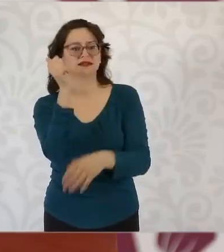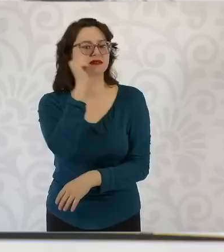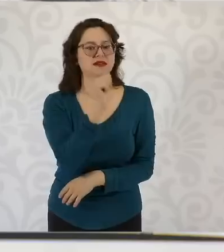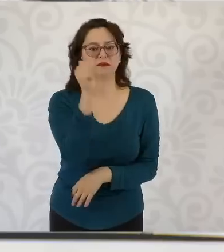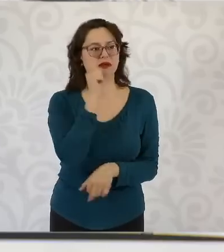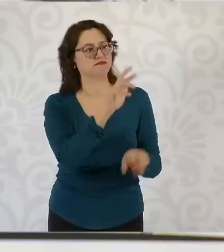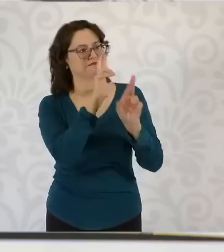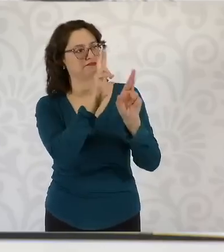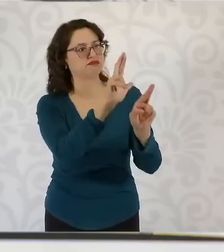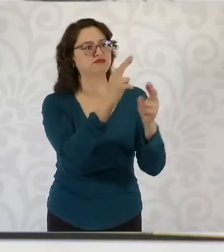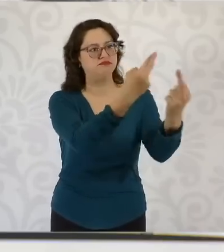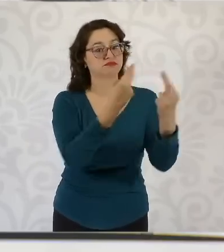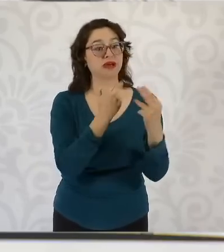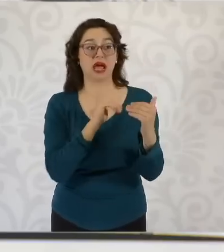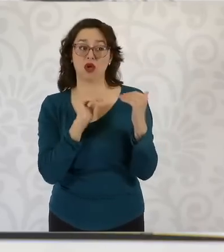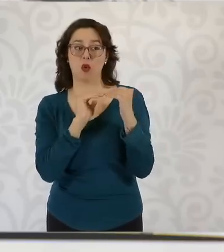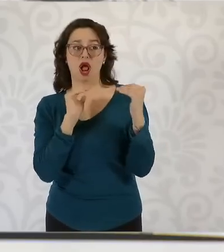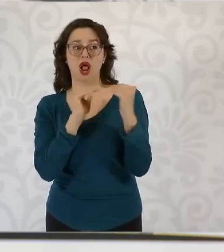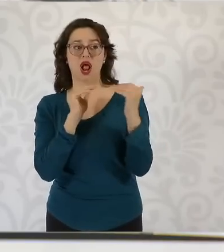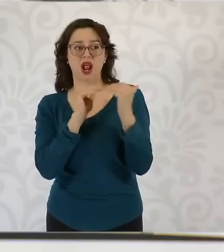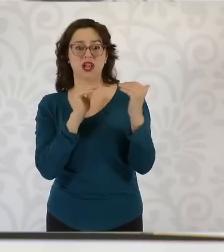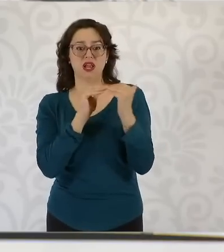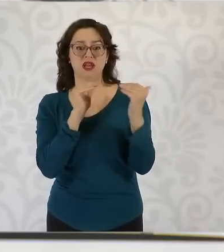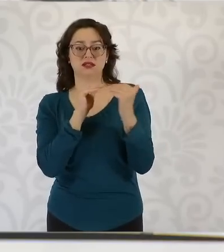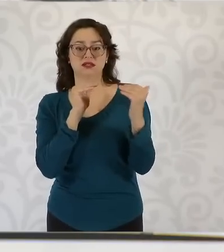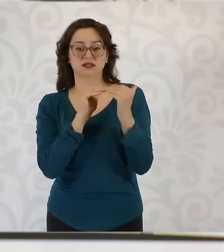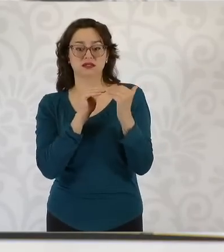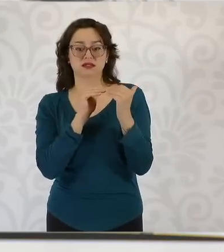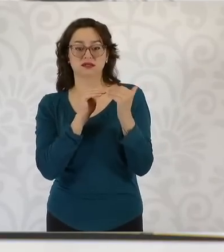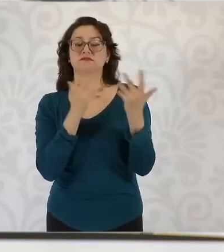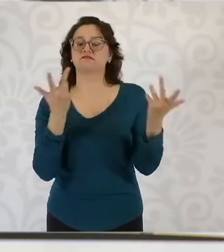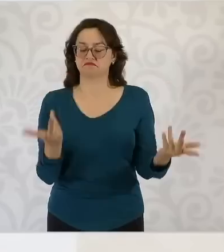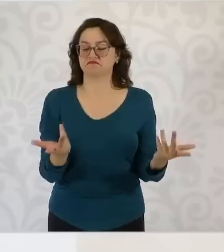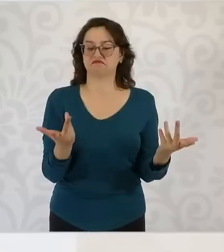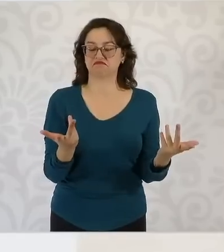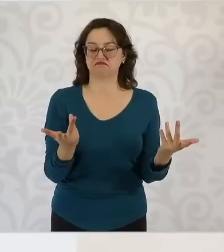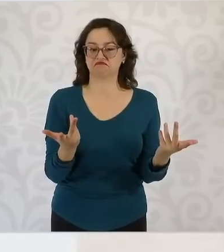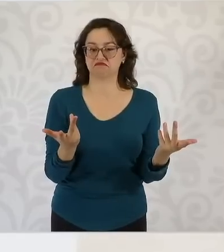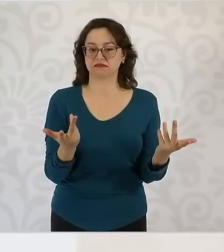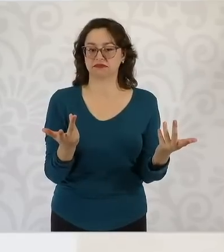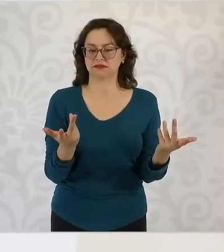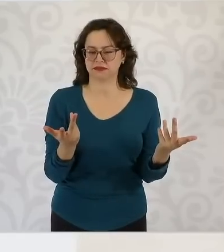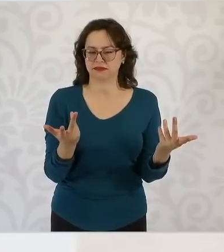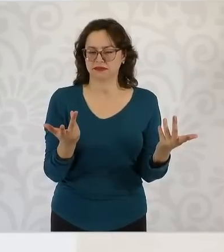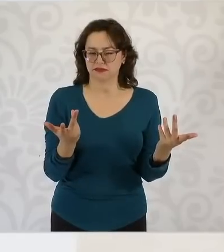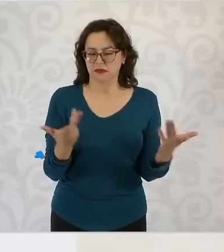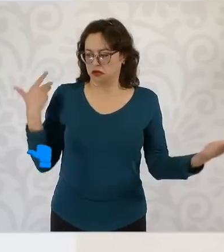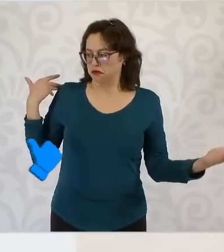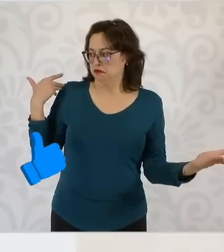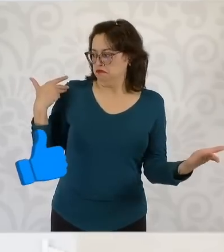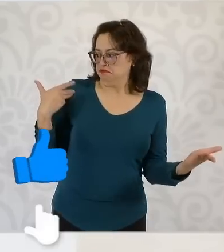con respeto, como iguales. Y en esa medida, y la verdad es que en todo este